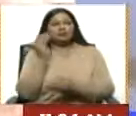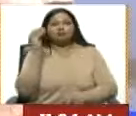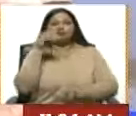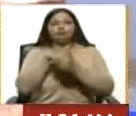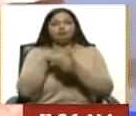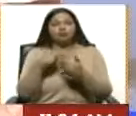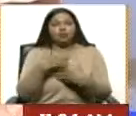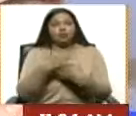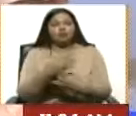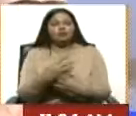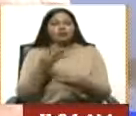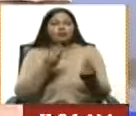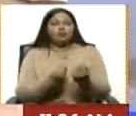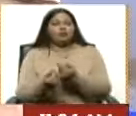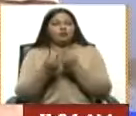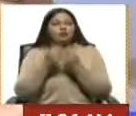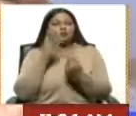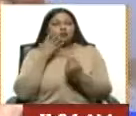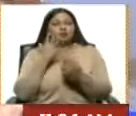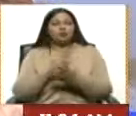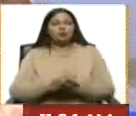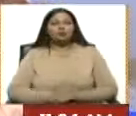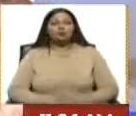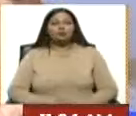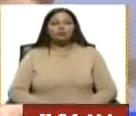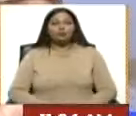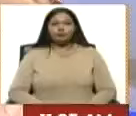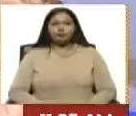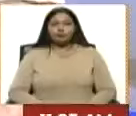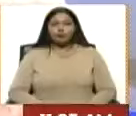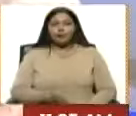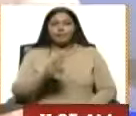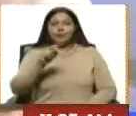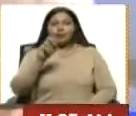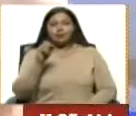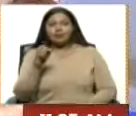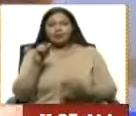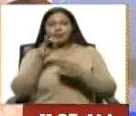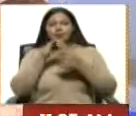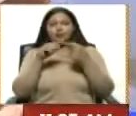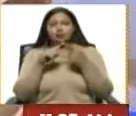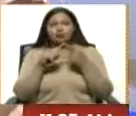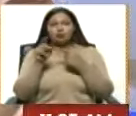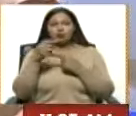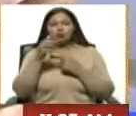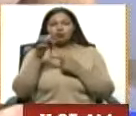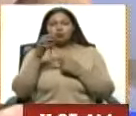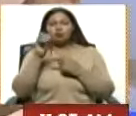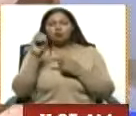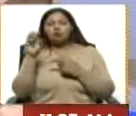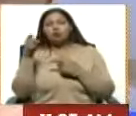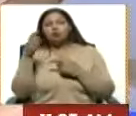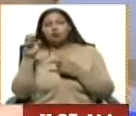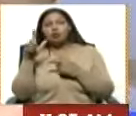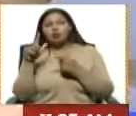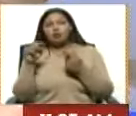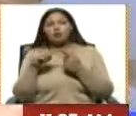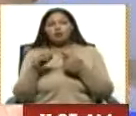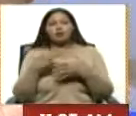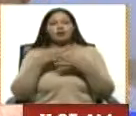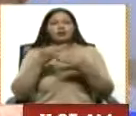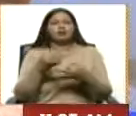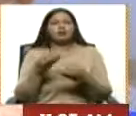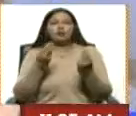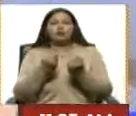sus intereses económicos. Por ejemplo, la plataforma Meta, la plataforma Amazon, la plataforma Google tienen intereses económicos, pero no podemos ser tan